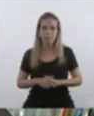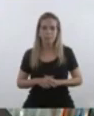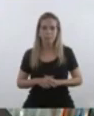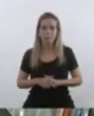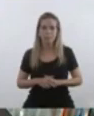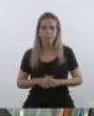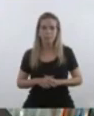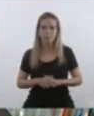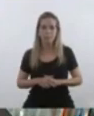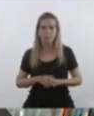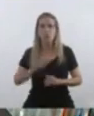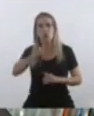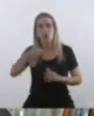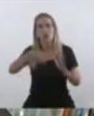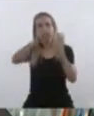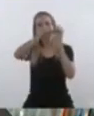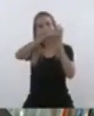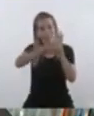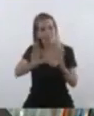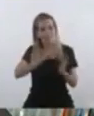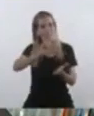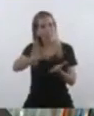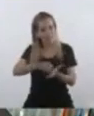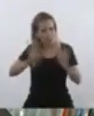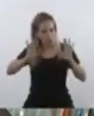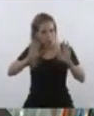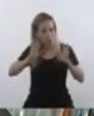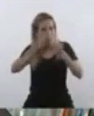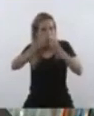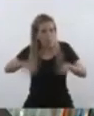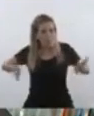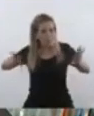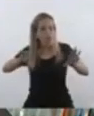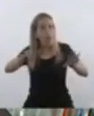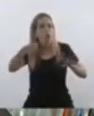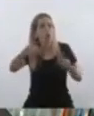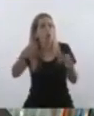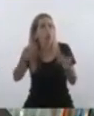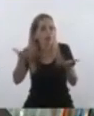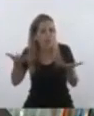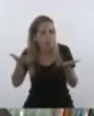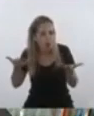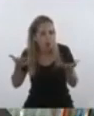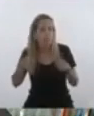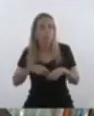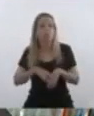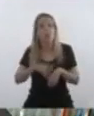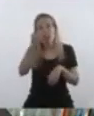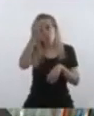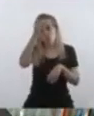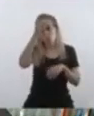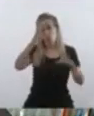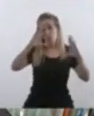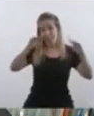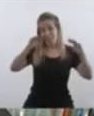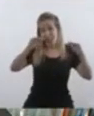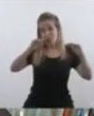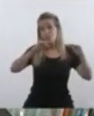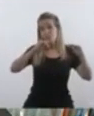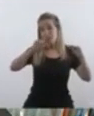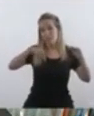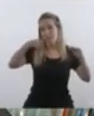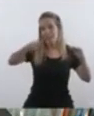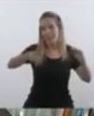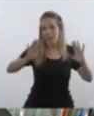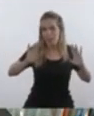El resto de las medidas van a empezar a regir a las 0 horas del día viernes.